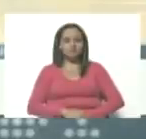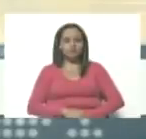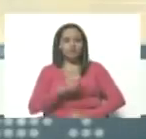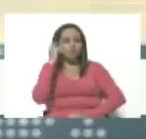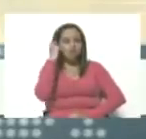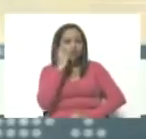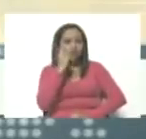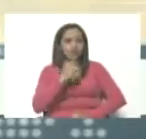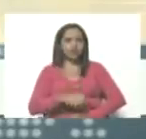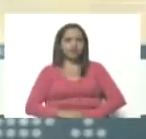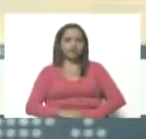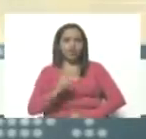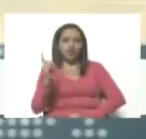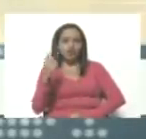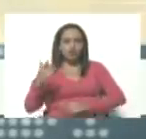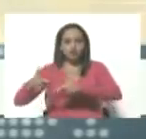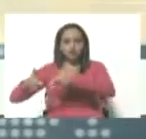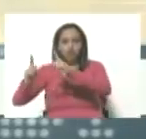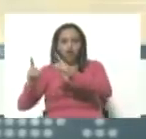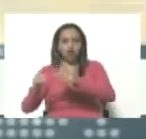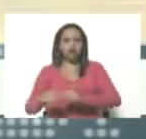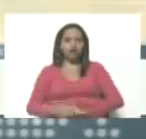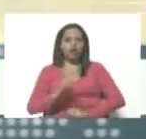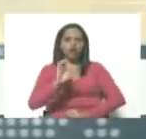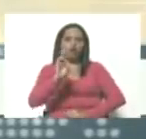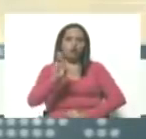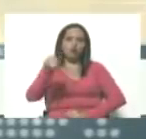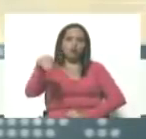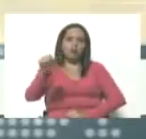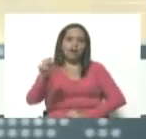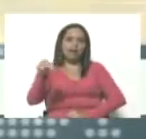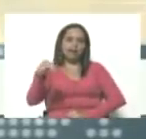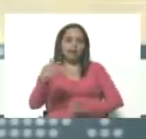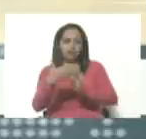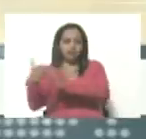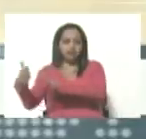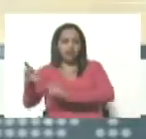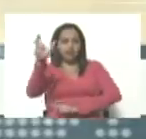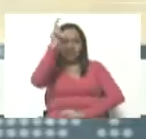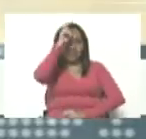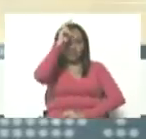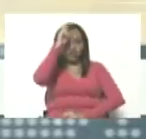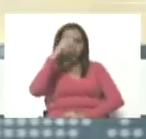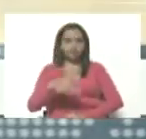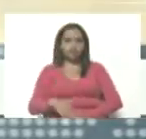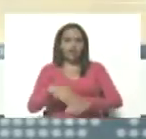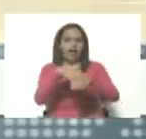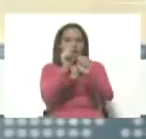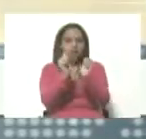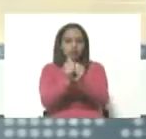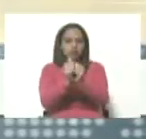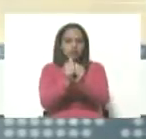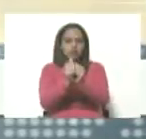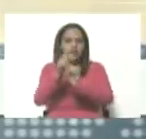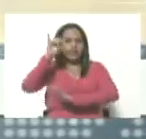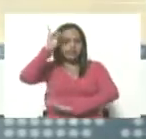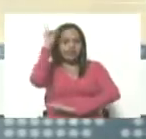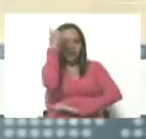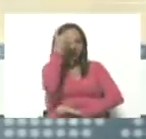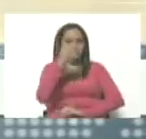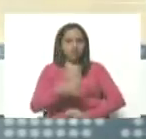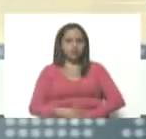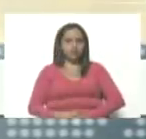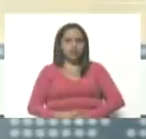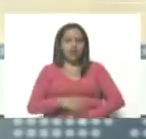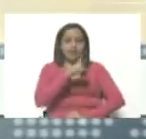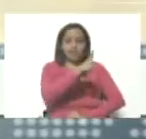Sucre, excepto Cumaná, Estado Falcón, Estado Anzoátegui y Estado Yaracuy. Son